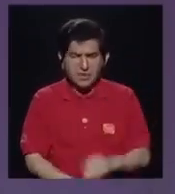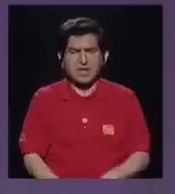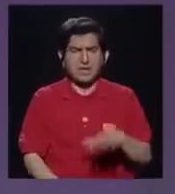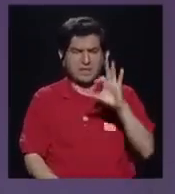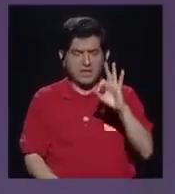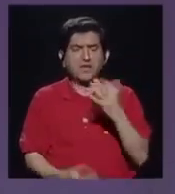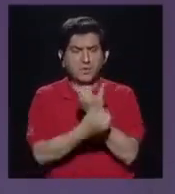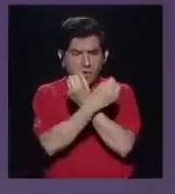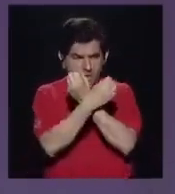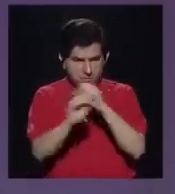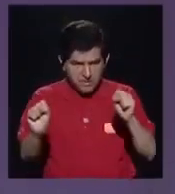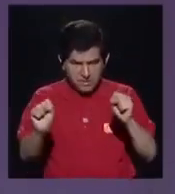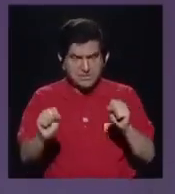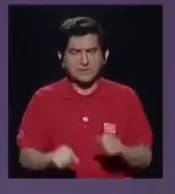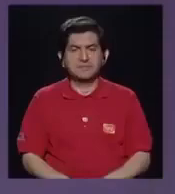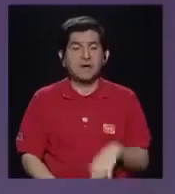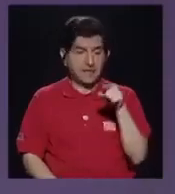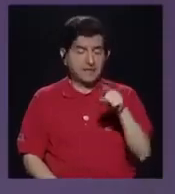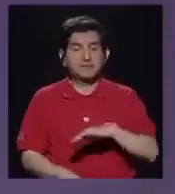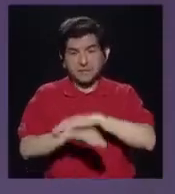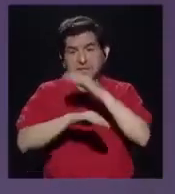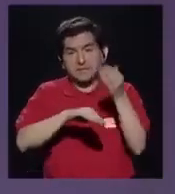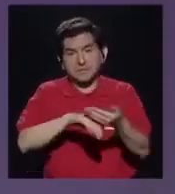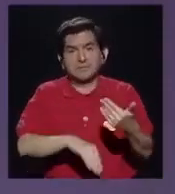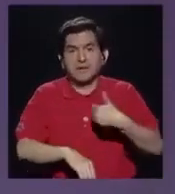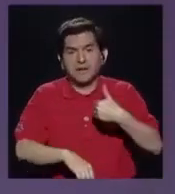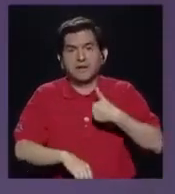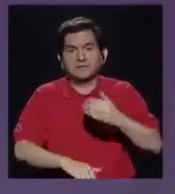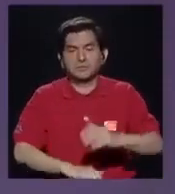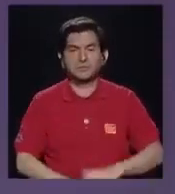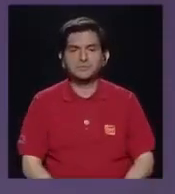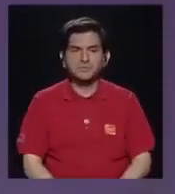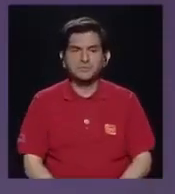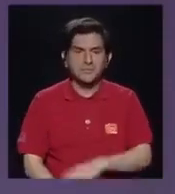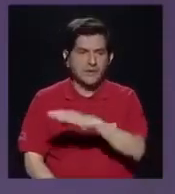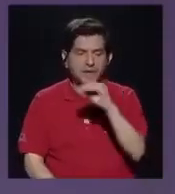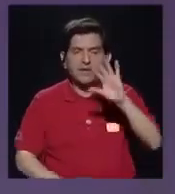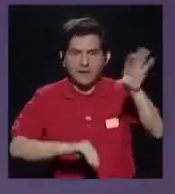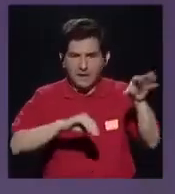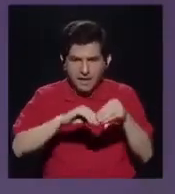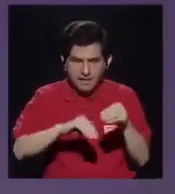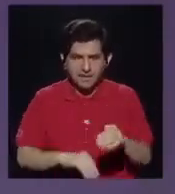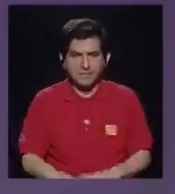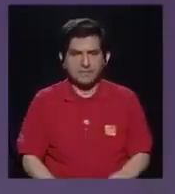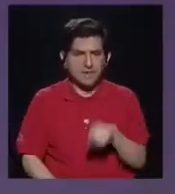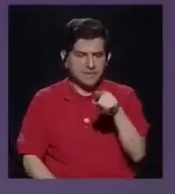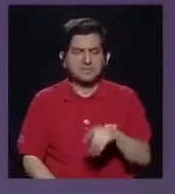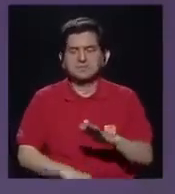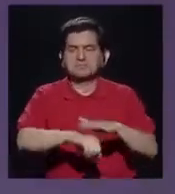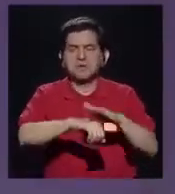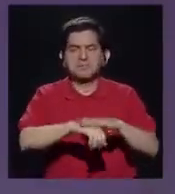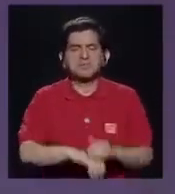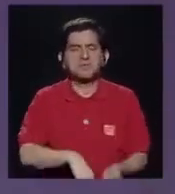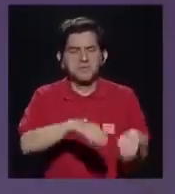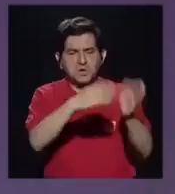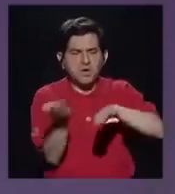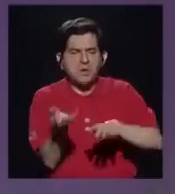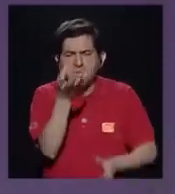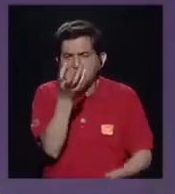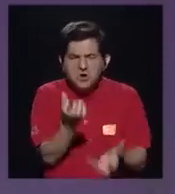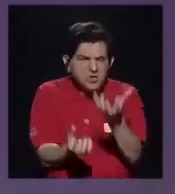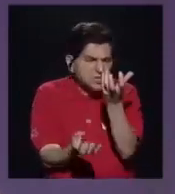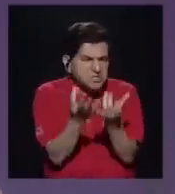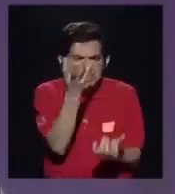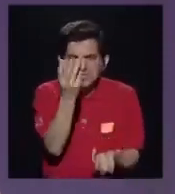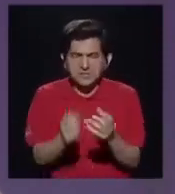sobrevivientes están embarazadas y además se las dejó morir quemadas eso es un